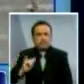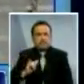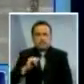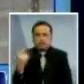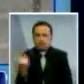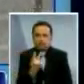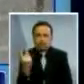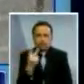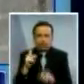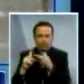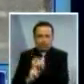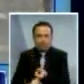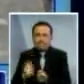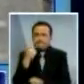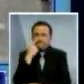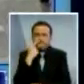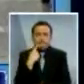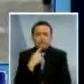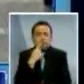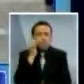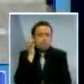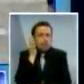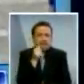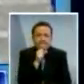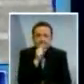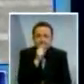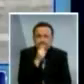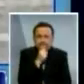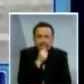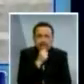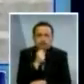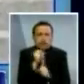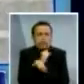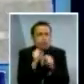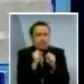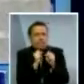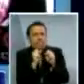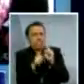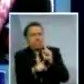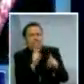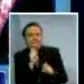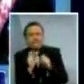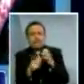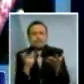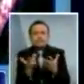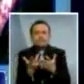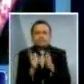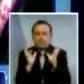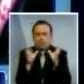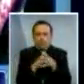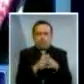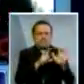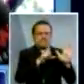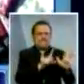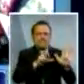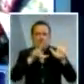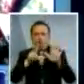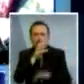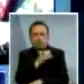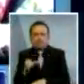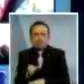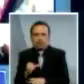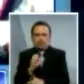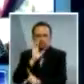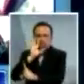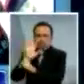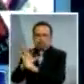dos ancianos que no tienen cómo defenderse, tiene un grupo de más de 7 u 8 personas, de las cuales